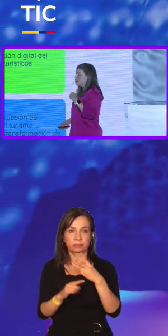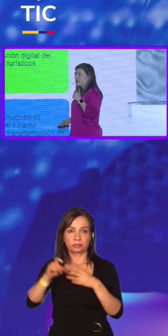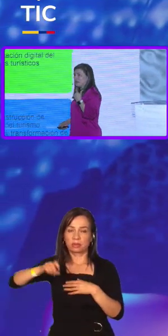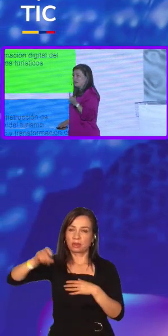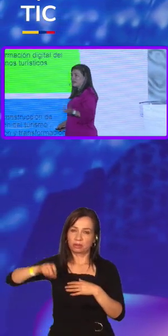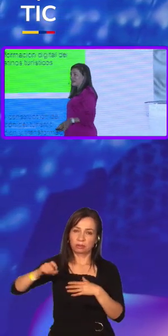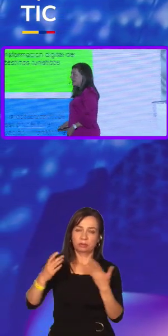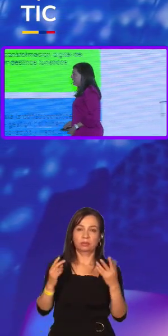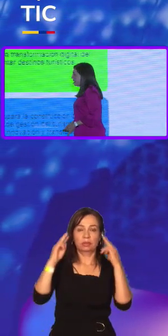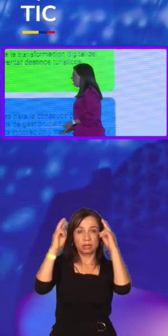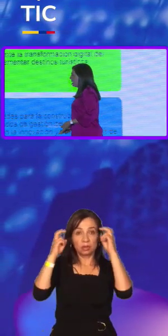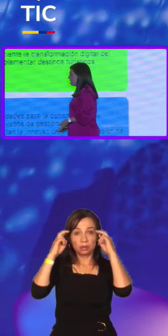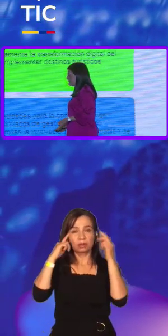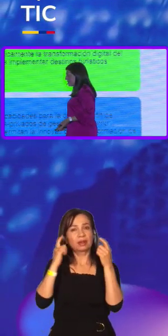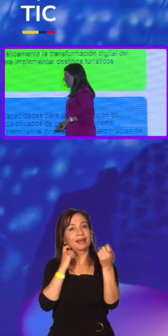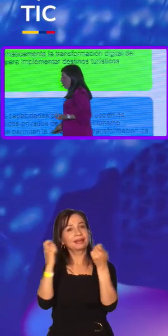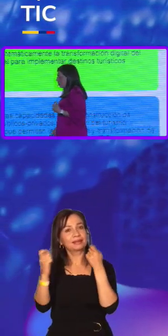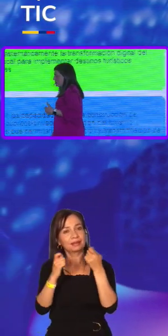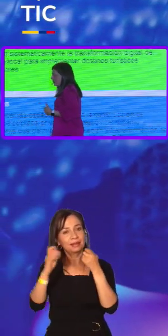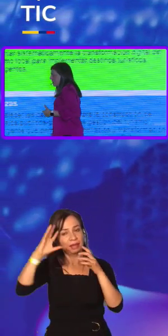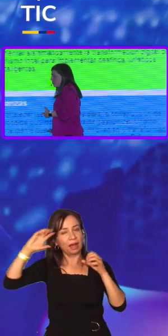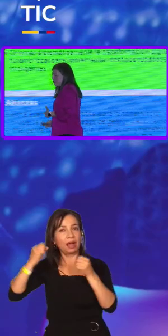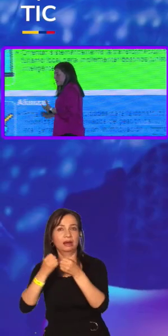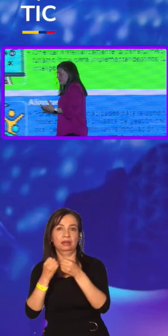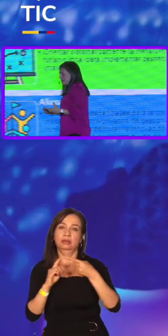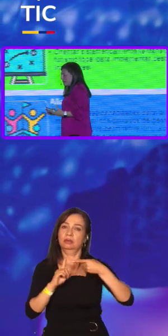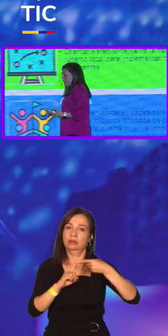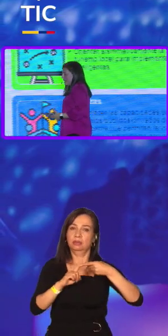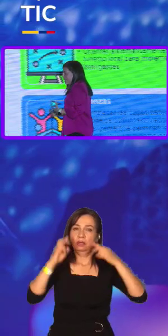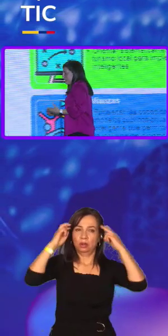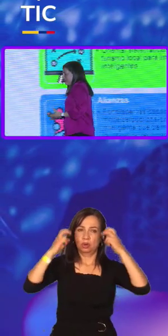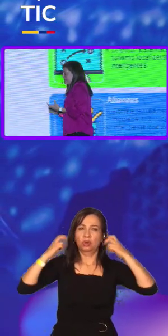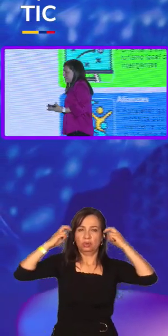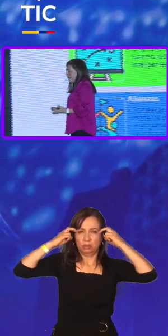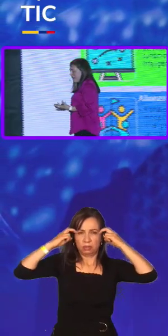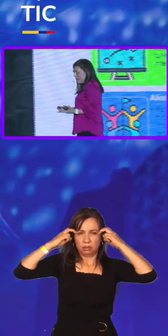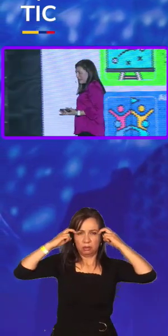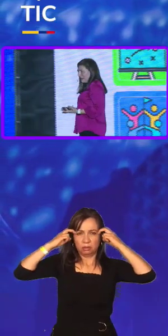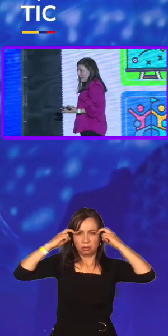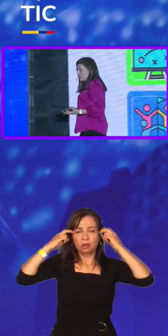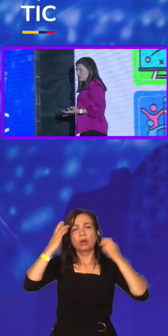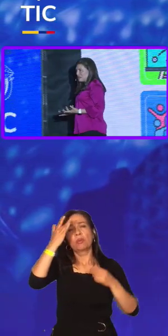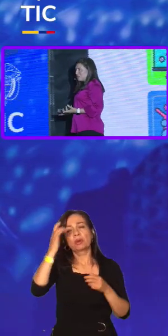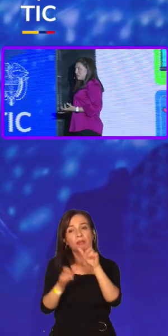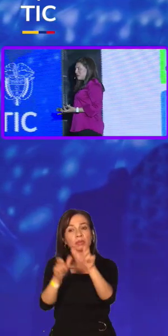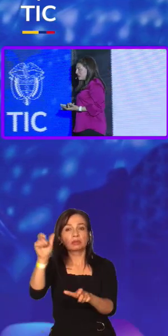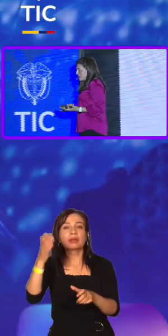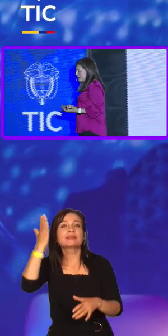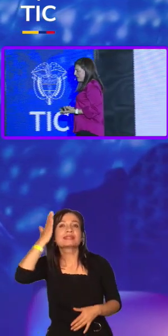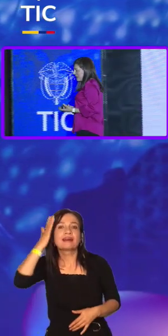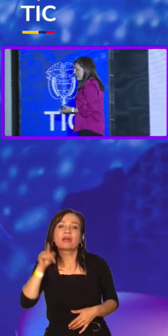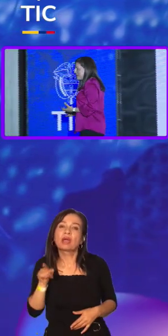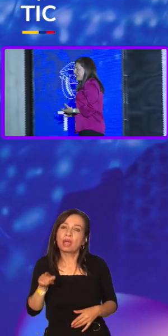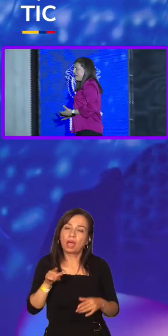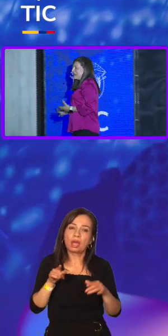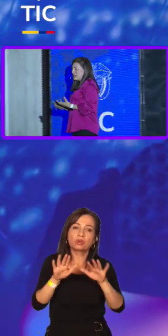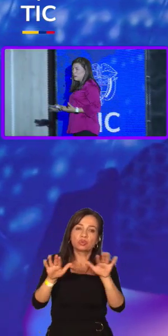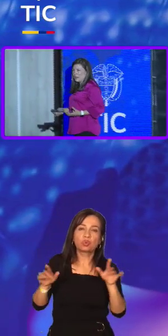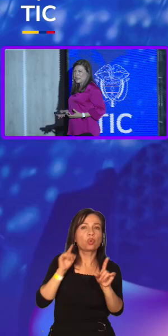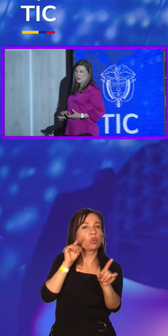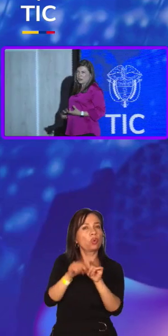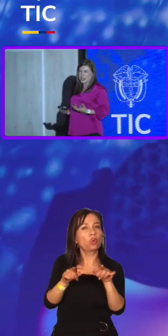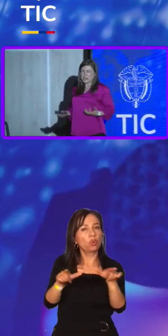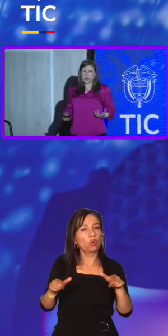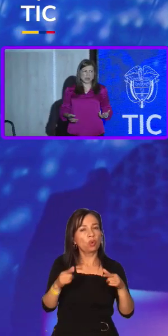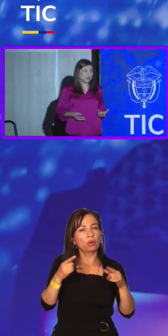que necesitamos: conocimiento, estrategia y alianzas. Conocimiento porque la gente tiene que saber qué son destinos turísticos